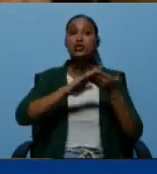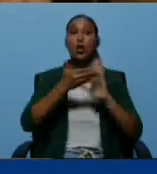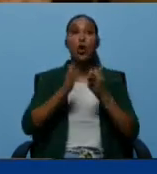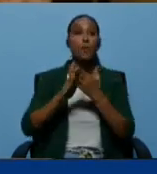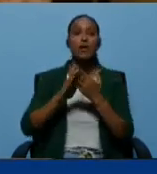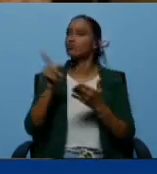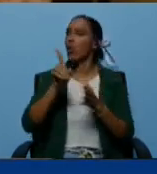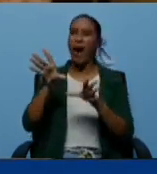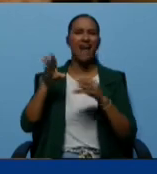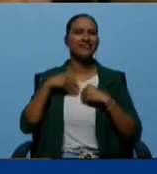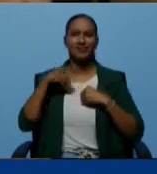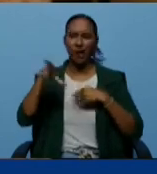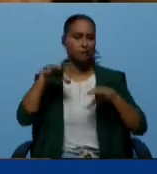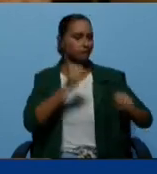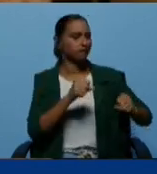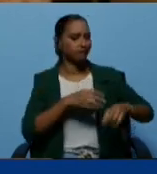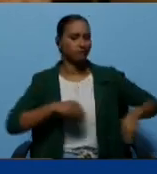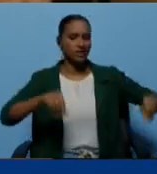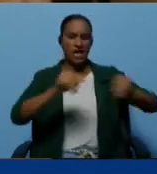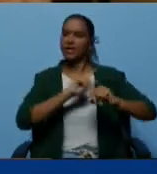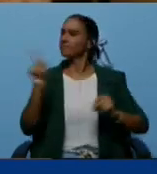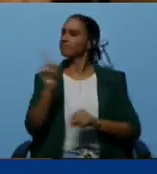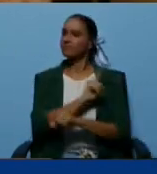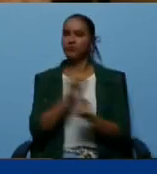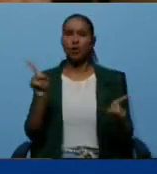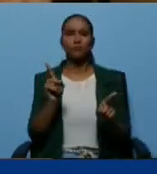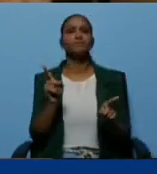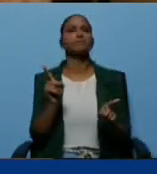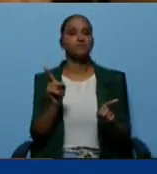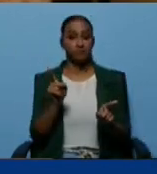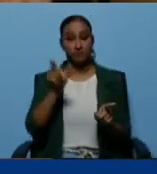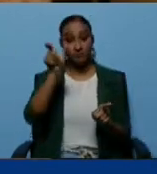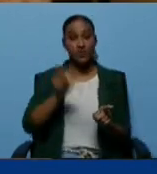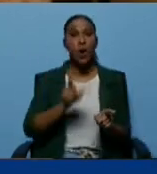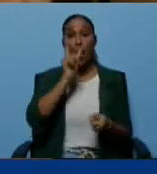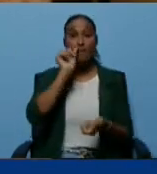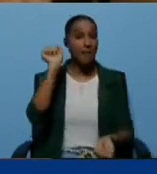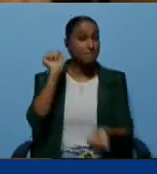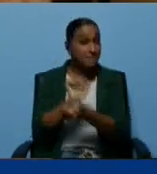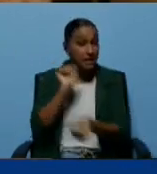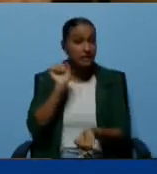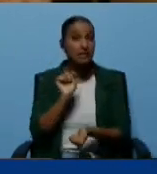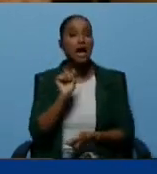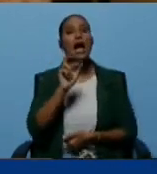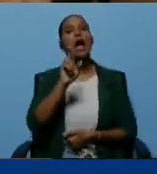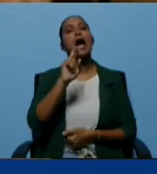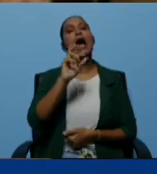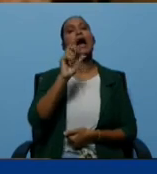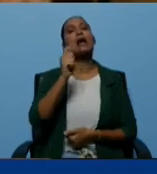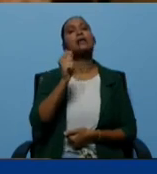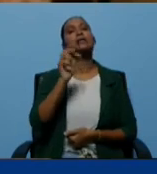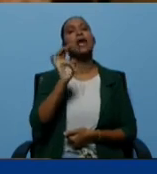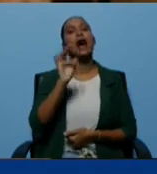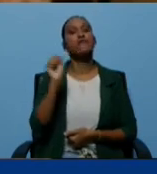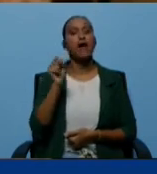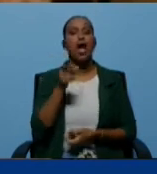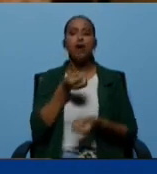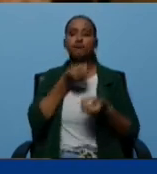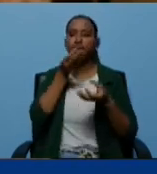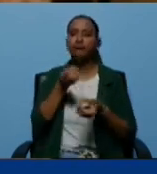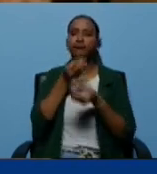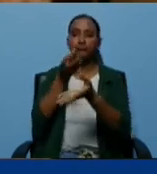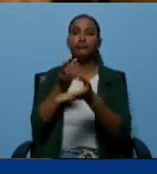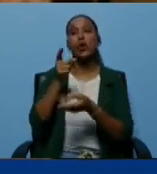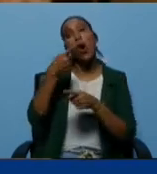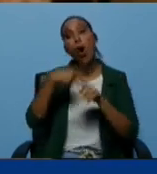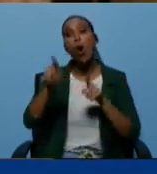sus territorios. Al ser aprendido, Rafael Eduardo Seija manifestó que Fernando Venancio Martínez les